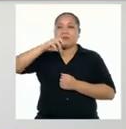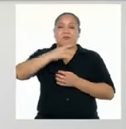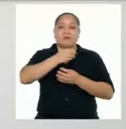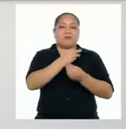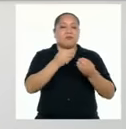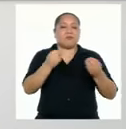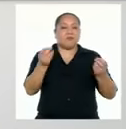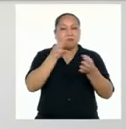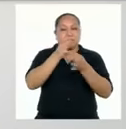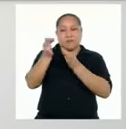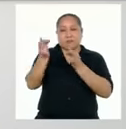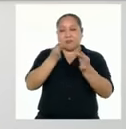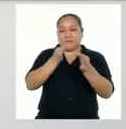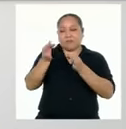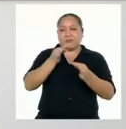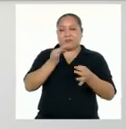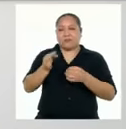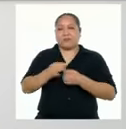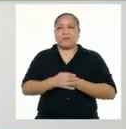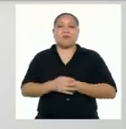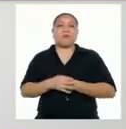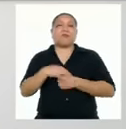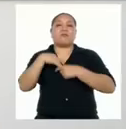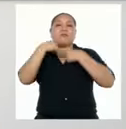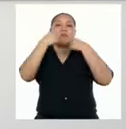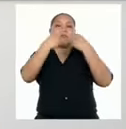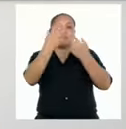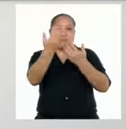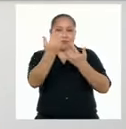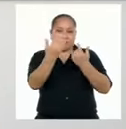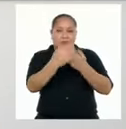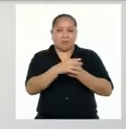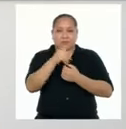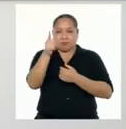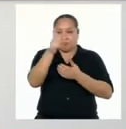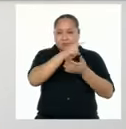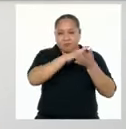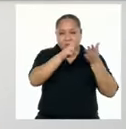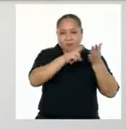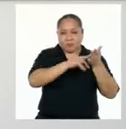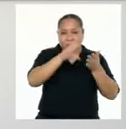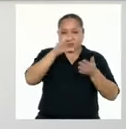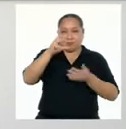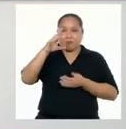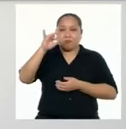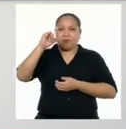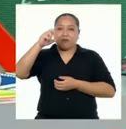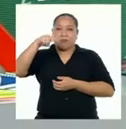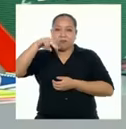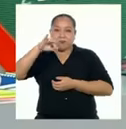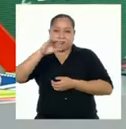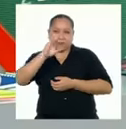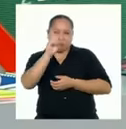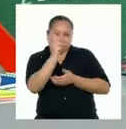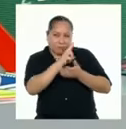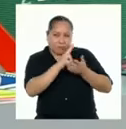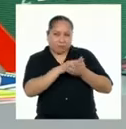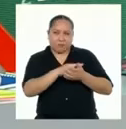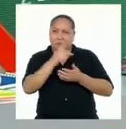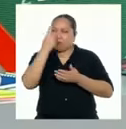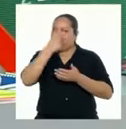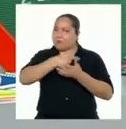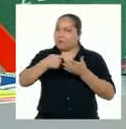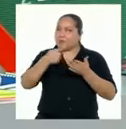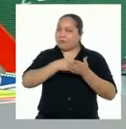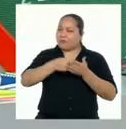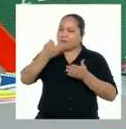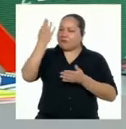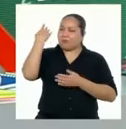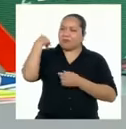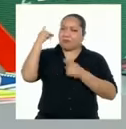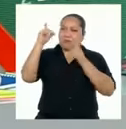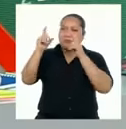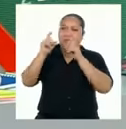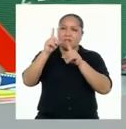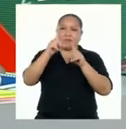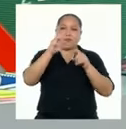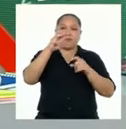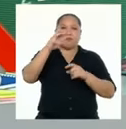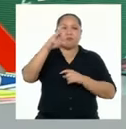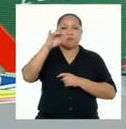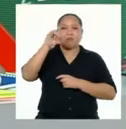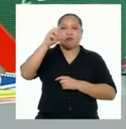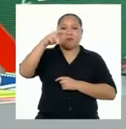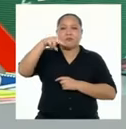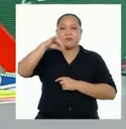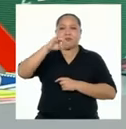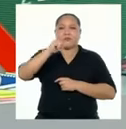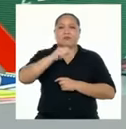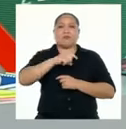abundan las descripciones. Cuéntenme, ¿han leído alguna crónica? Hace unas semanas estuvimos consultando algunas crónicas